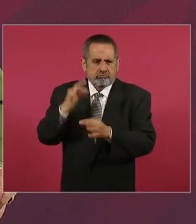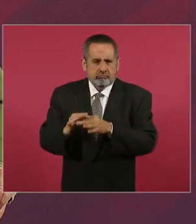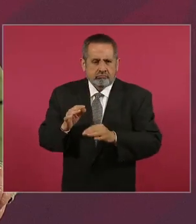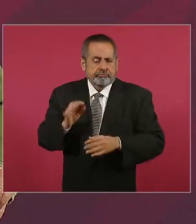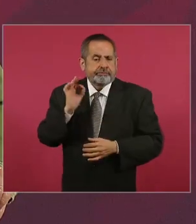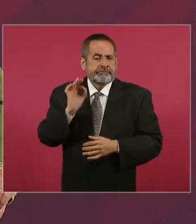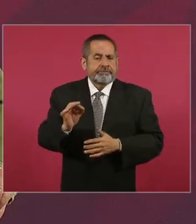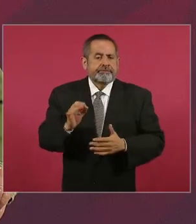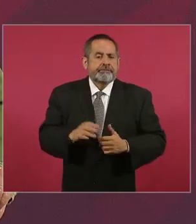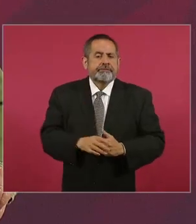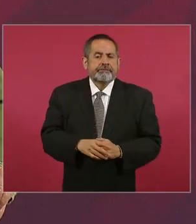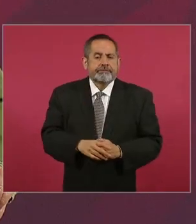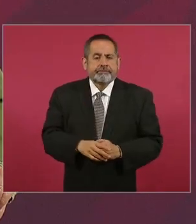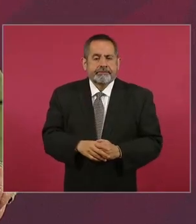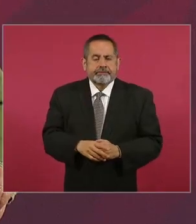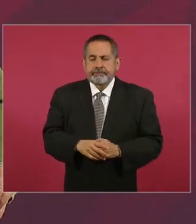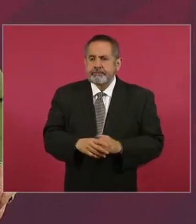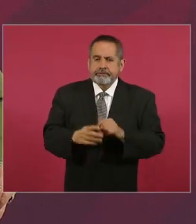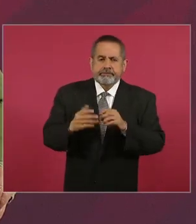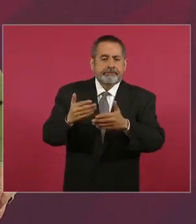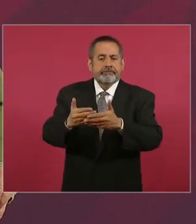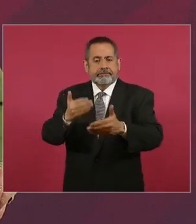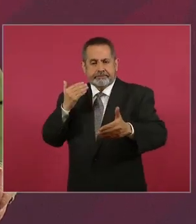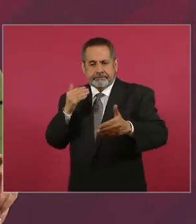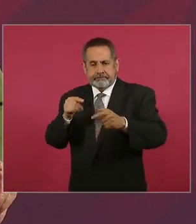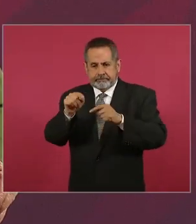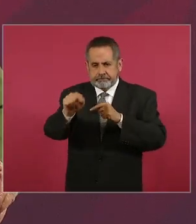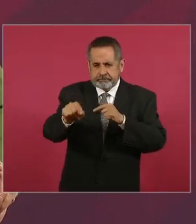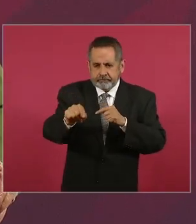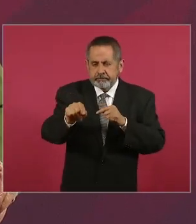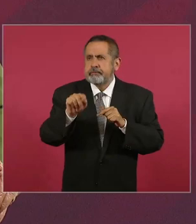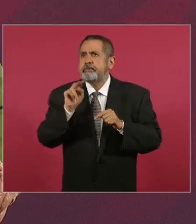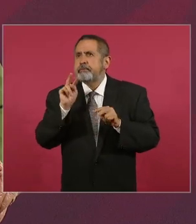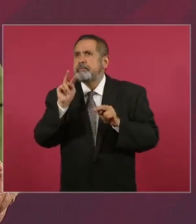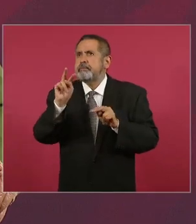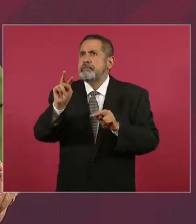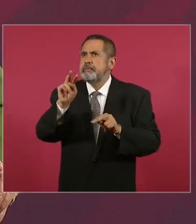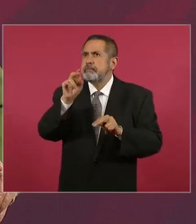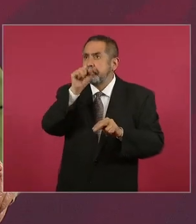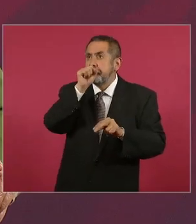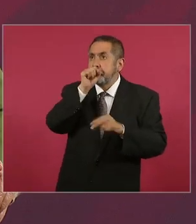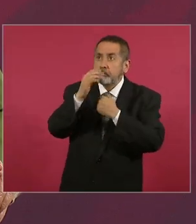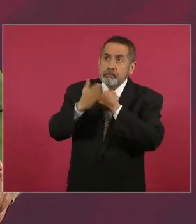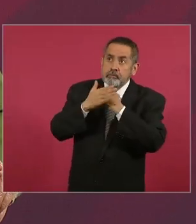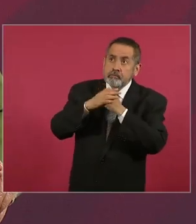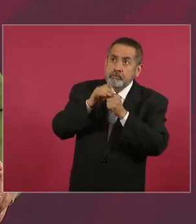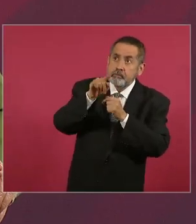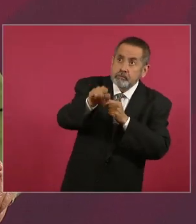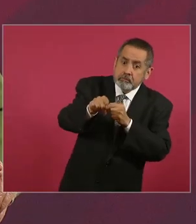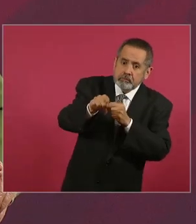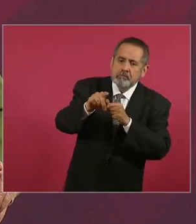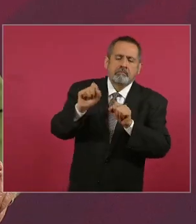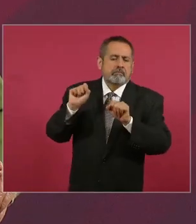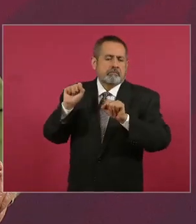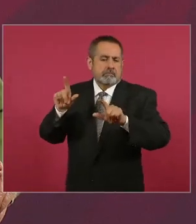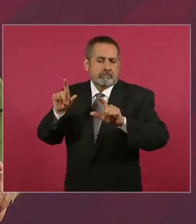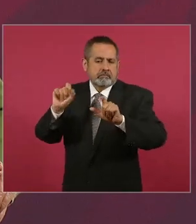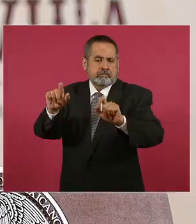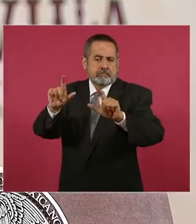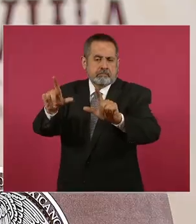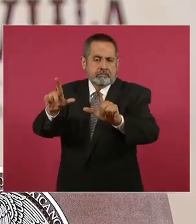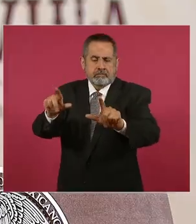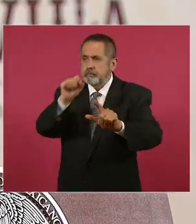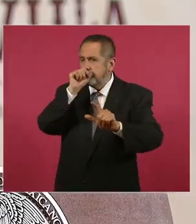desde distancias antes de llegar a donde se hace la revisión, se establece letreros de que hay